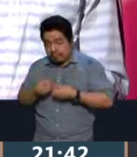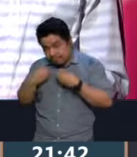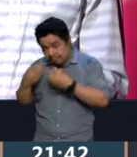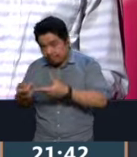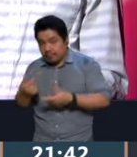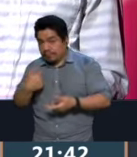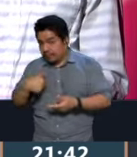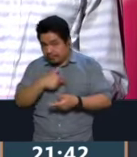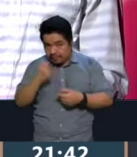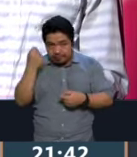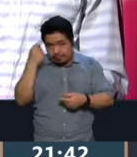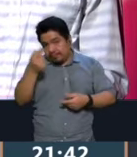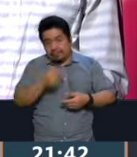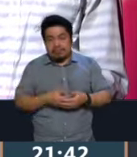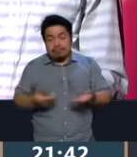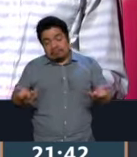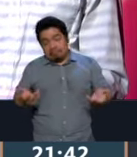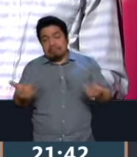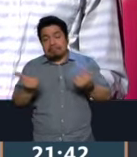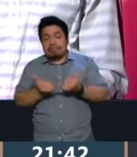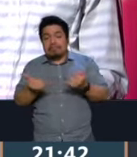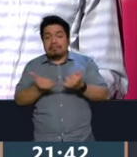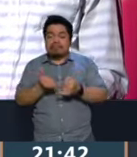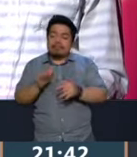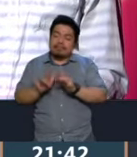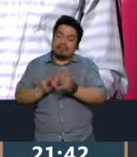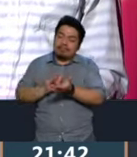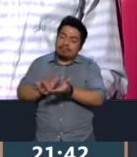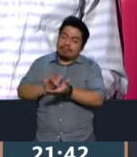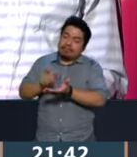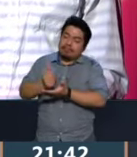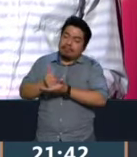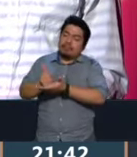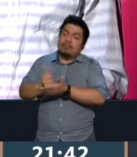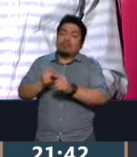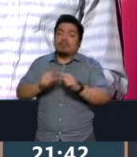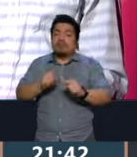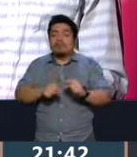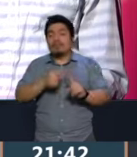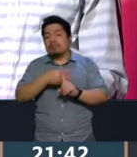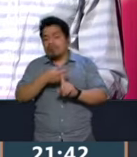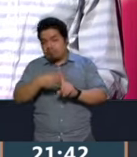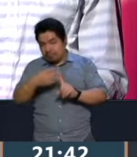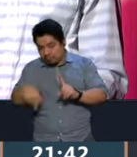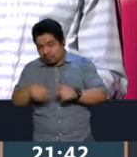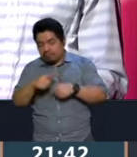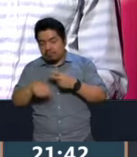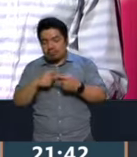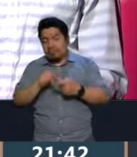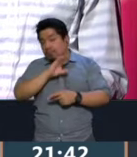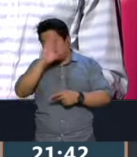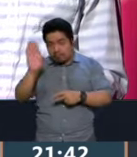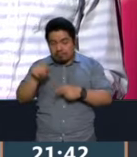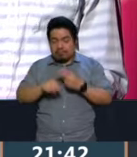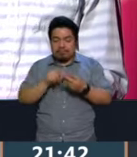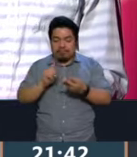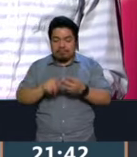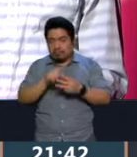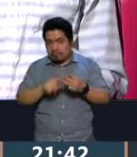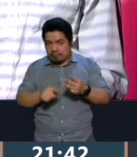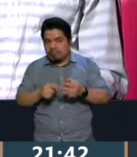nosotros. Además pudimos abonar en tema de diversidad sexual, también en tema de medio ambiente. Entonces es un